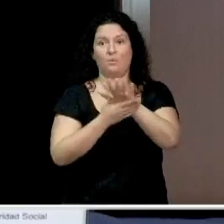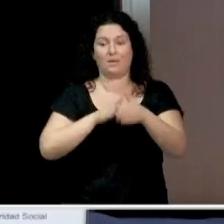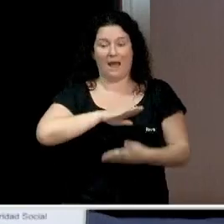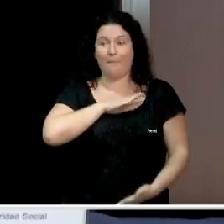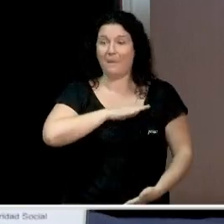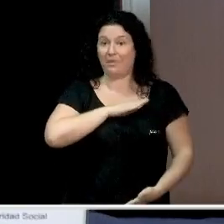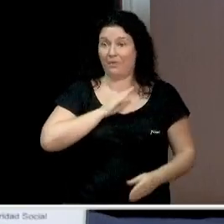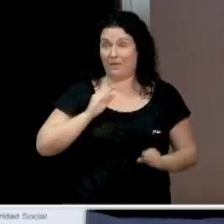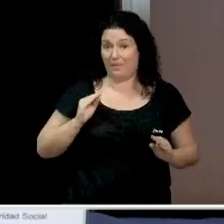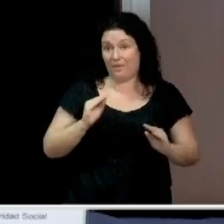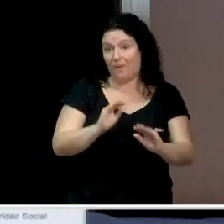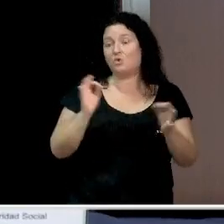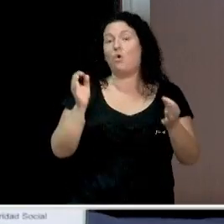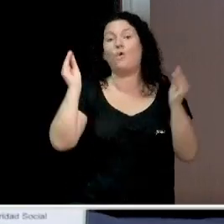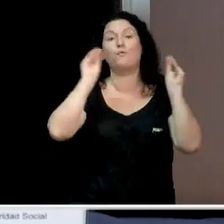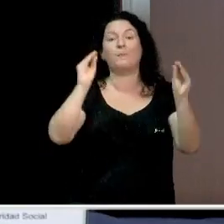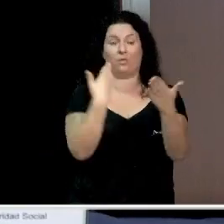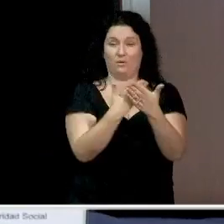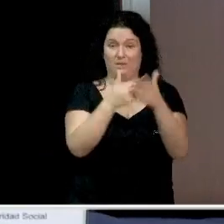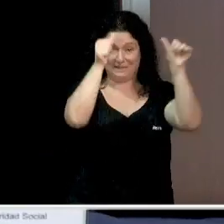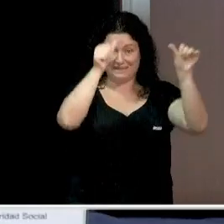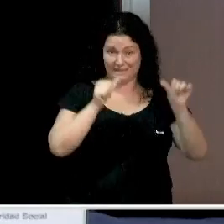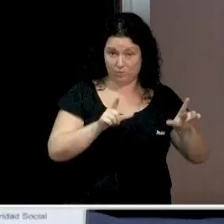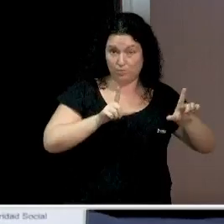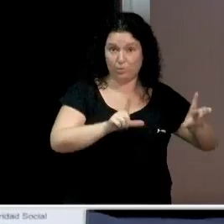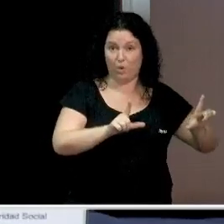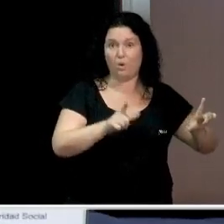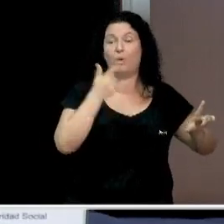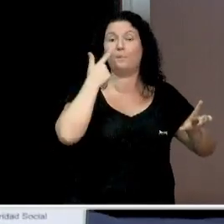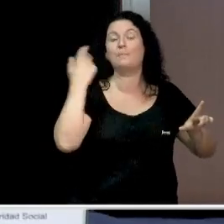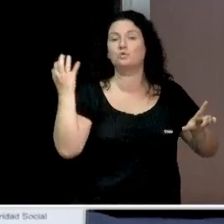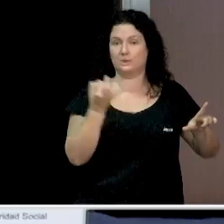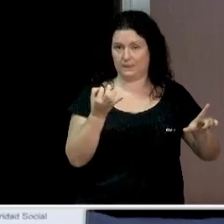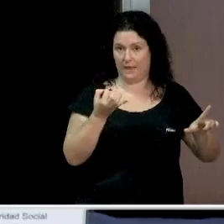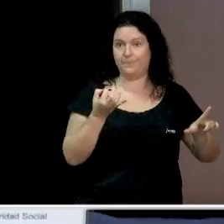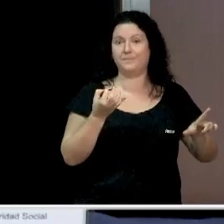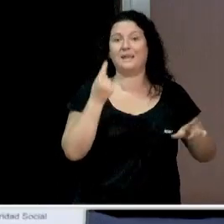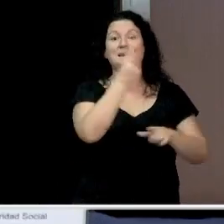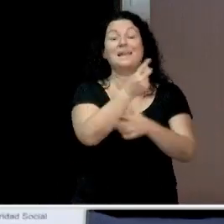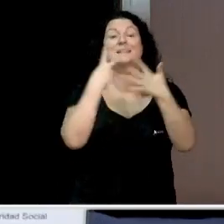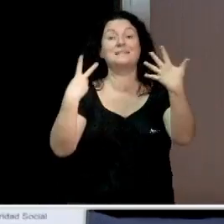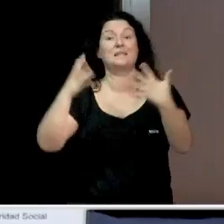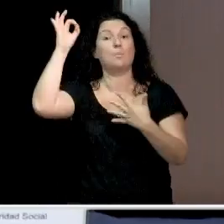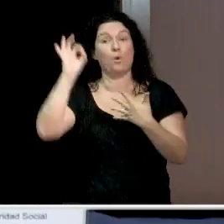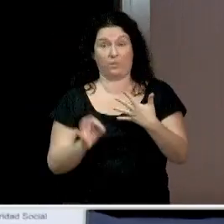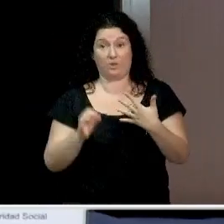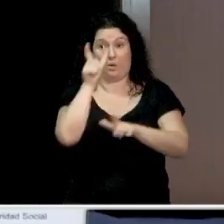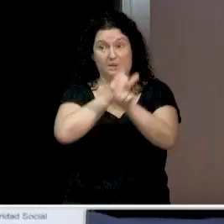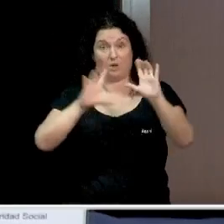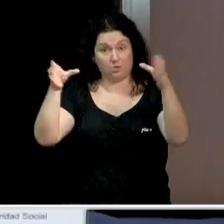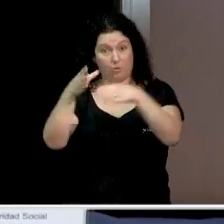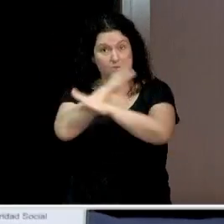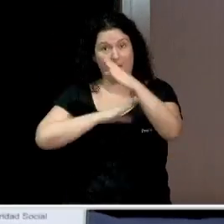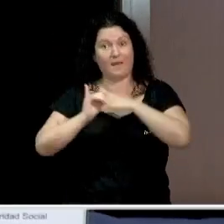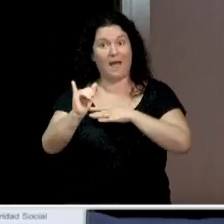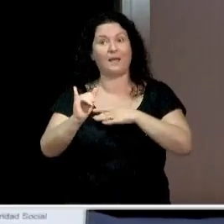capacidades y la formación acreditada, nos encontraríamos con que solo el 17% de las personas con discapacidad tienen